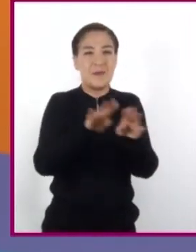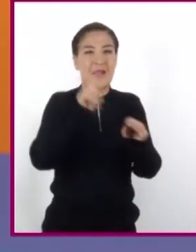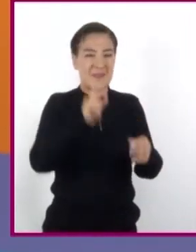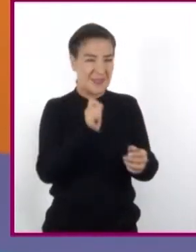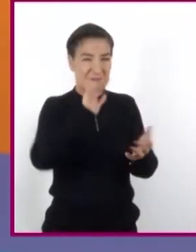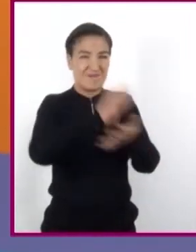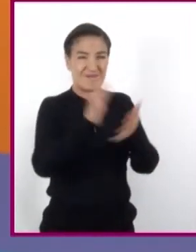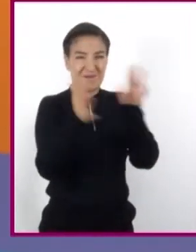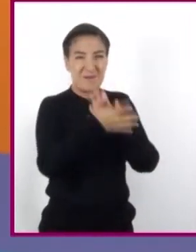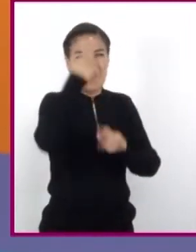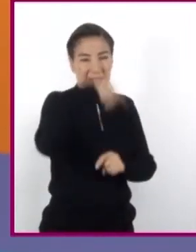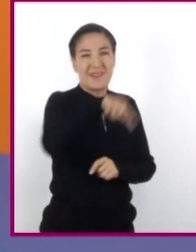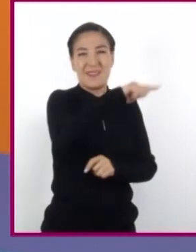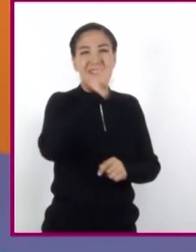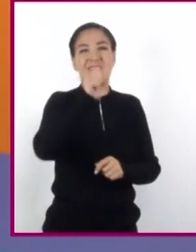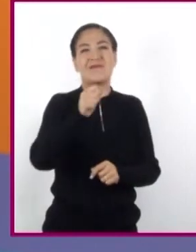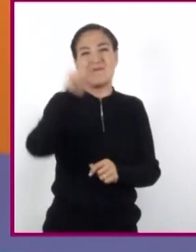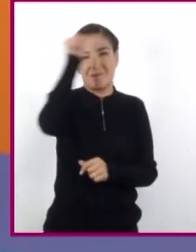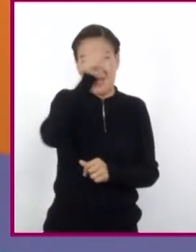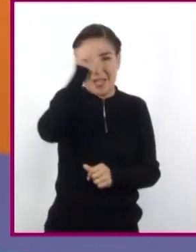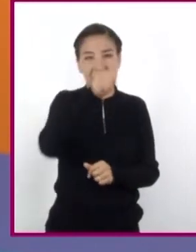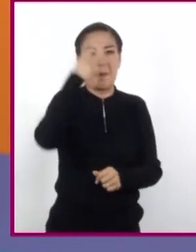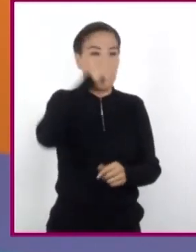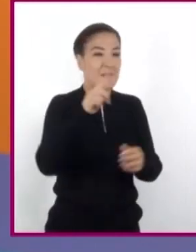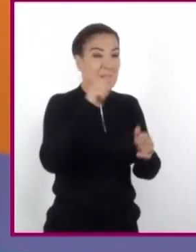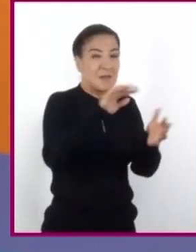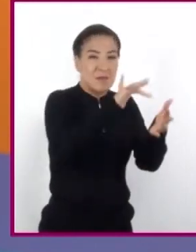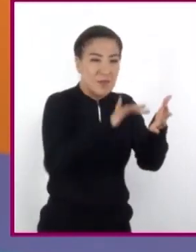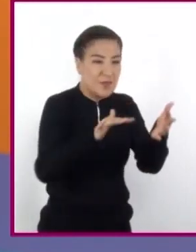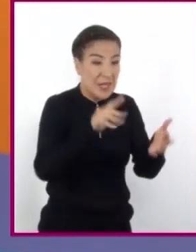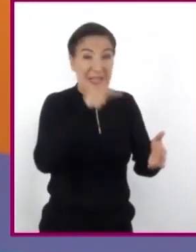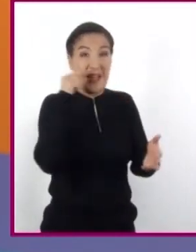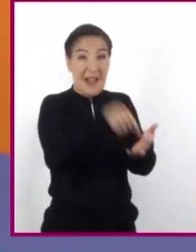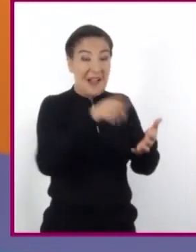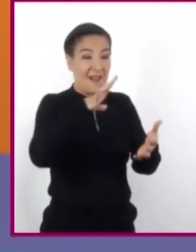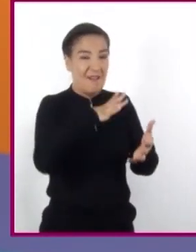Oficio para interceptar obras prohibidas en